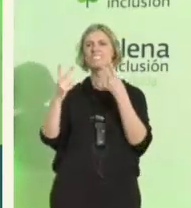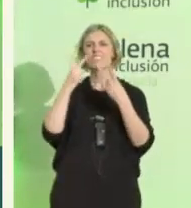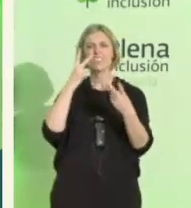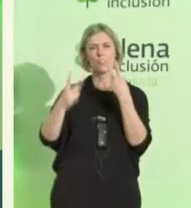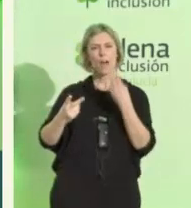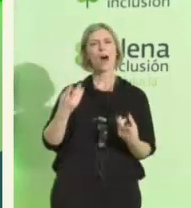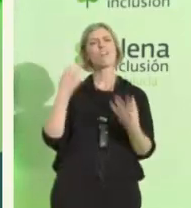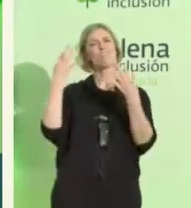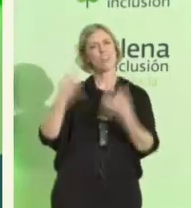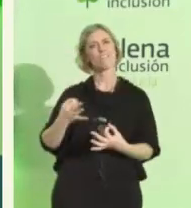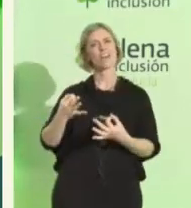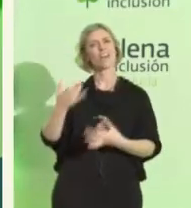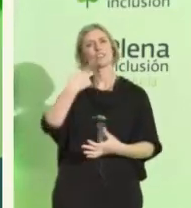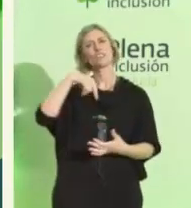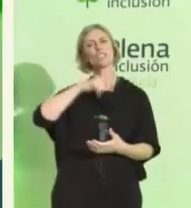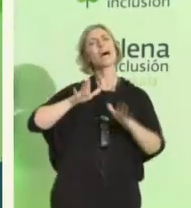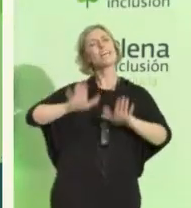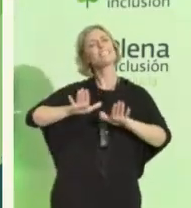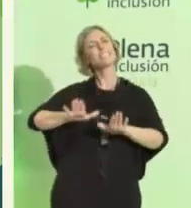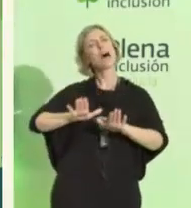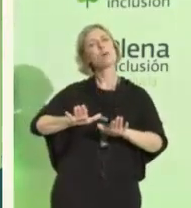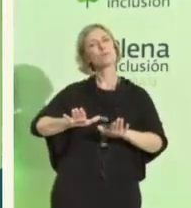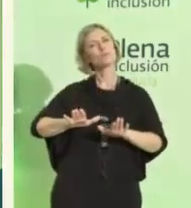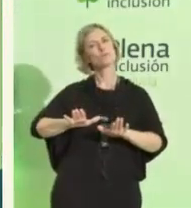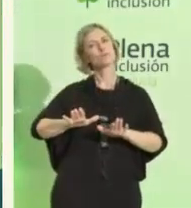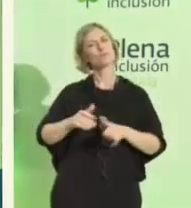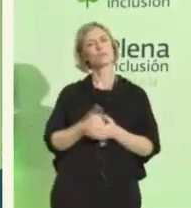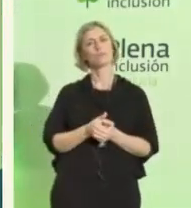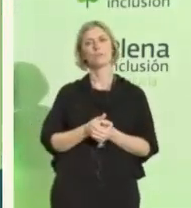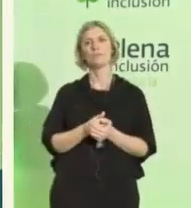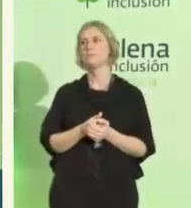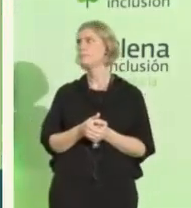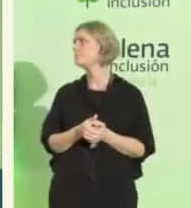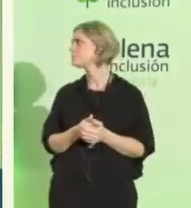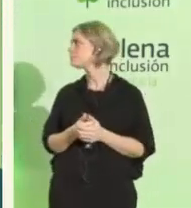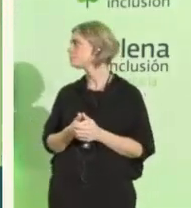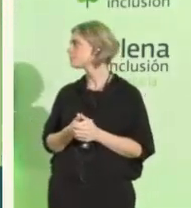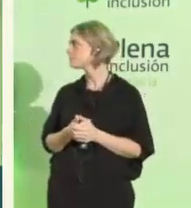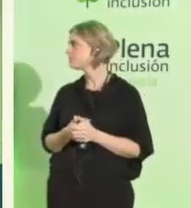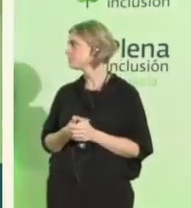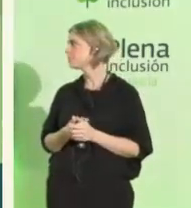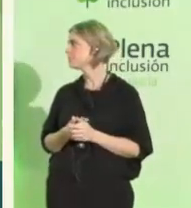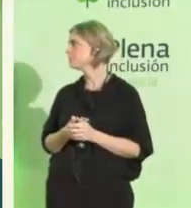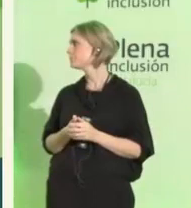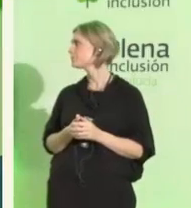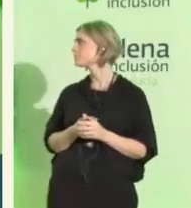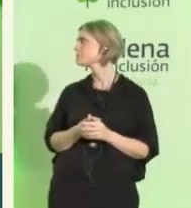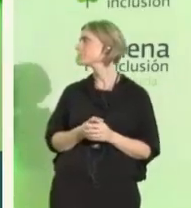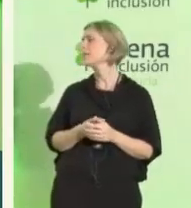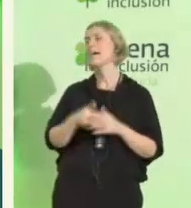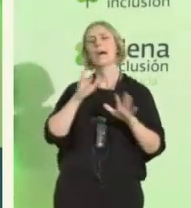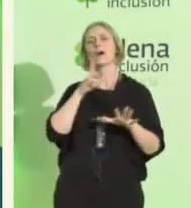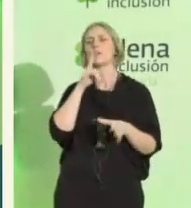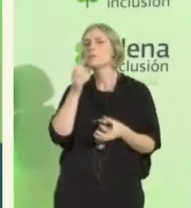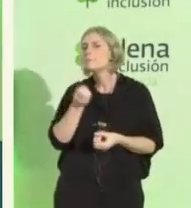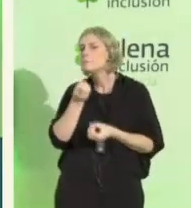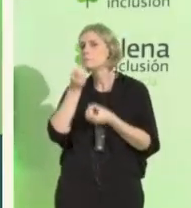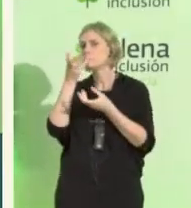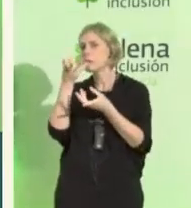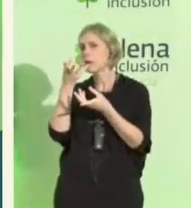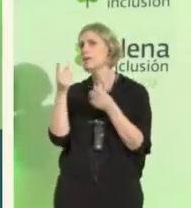y yo la palabra más y pequeño mensaje extra que nadie lo sabe